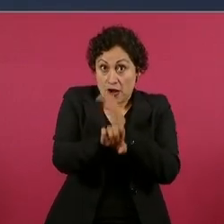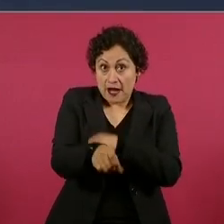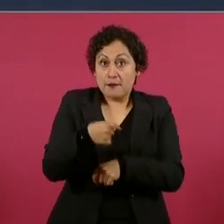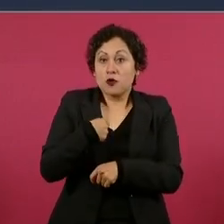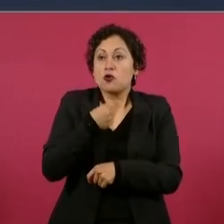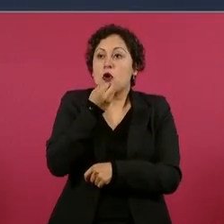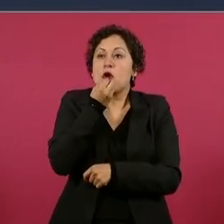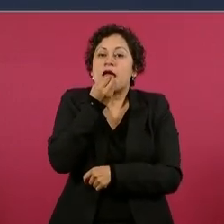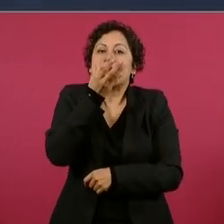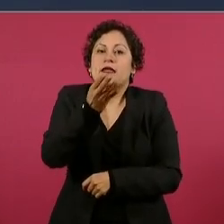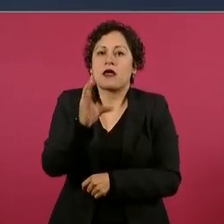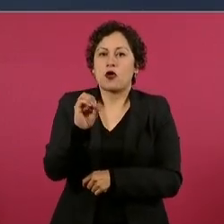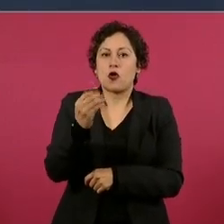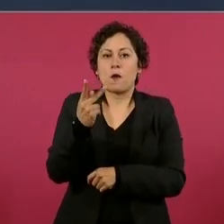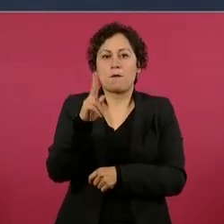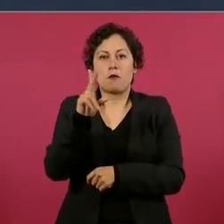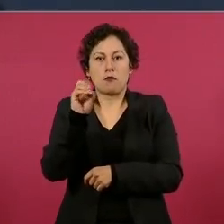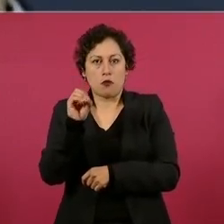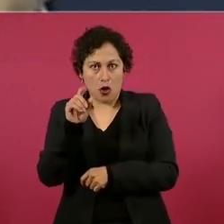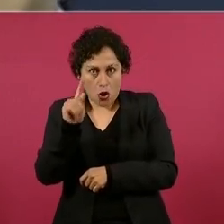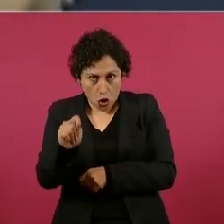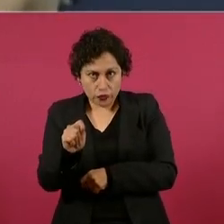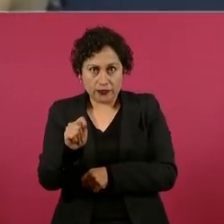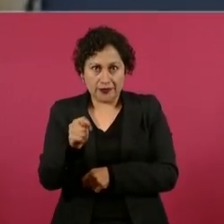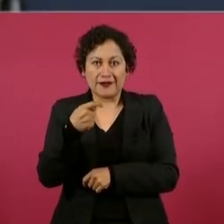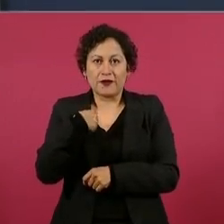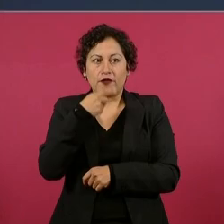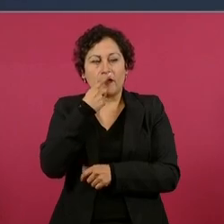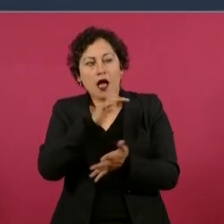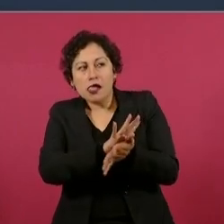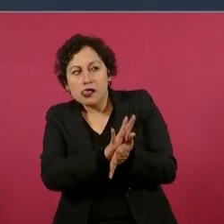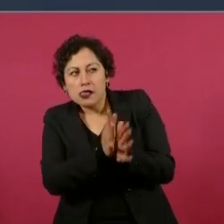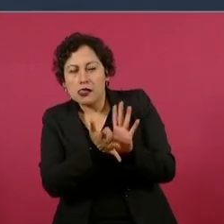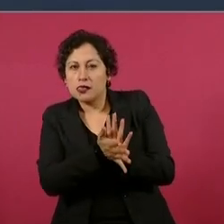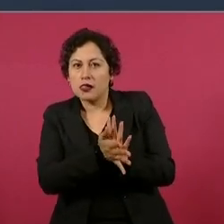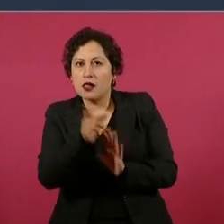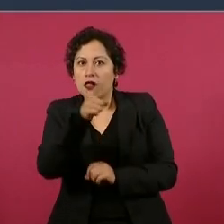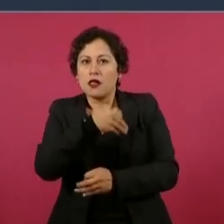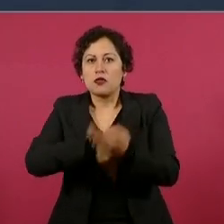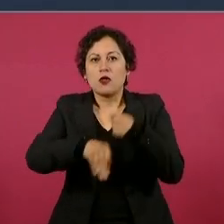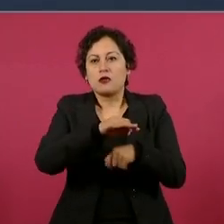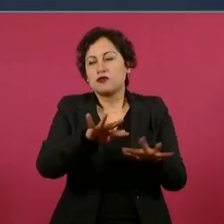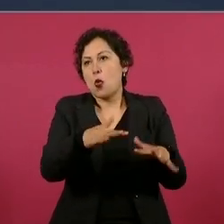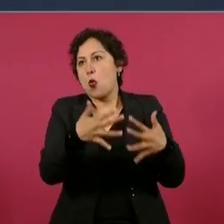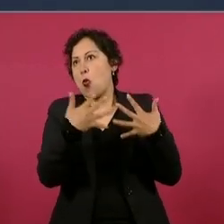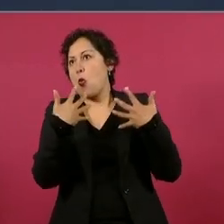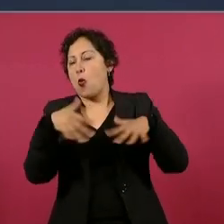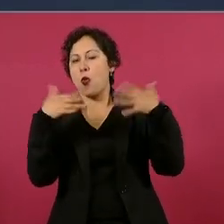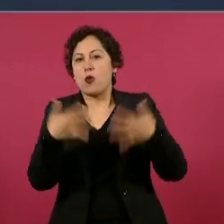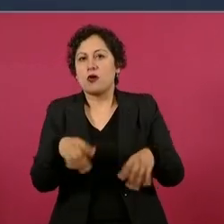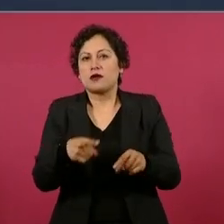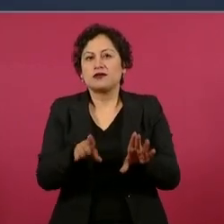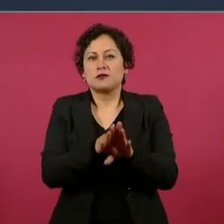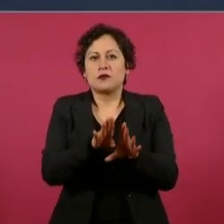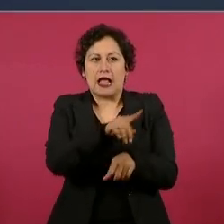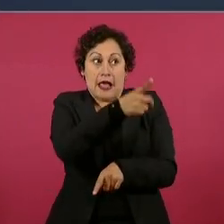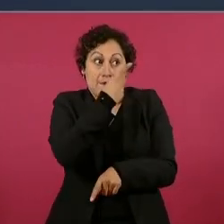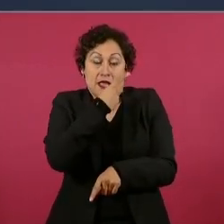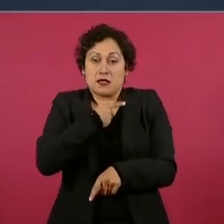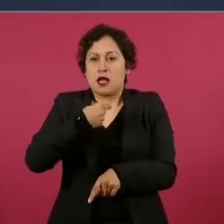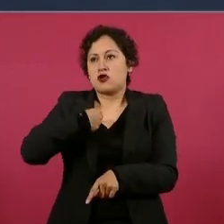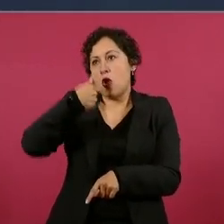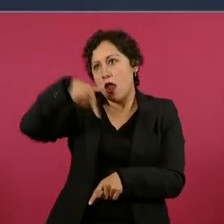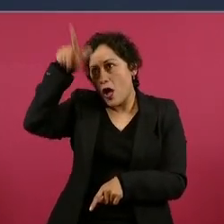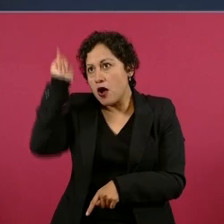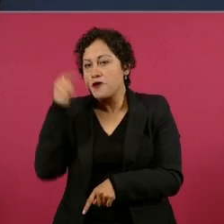lanzaron todos, ¿no? Que ya estaba yo delirando. O sea, digo,